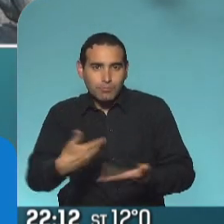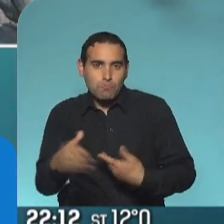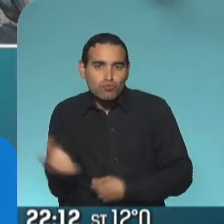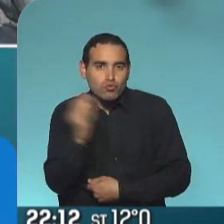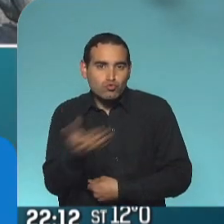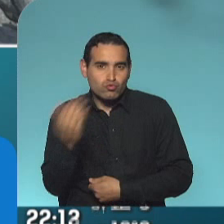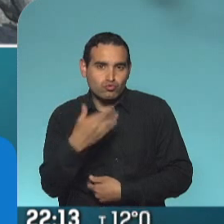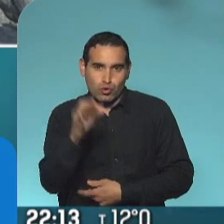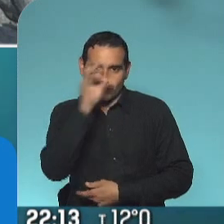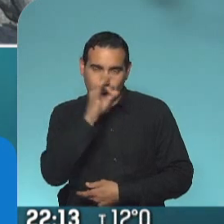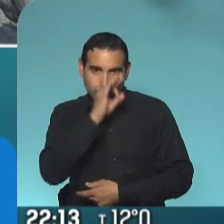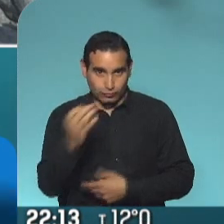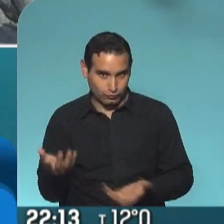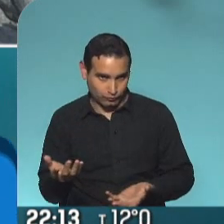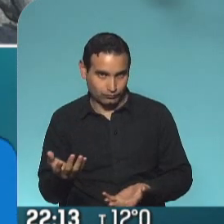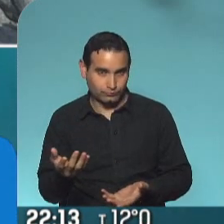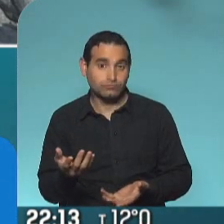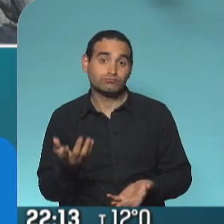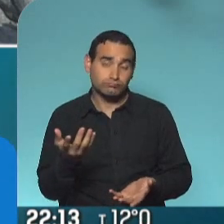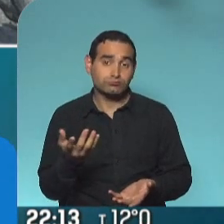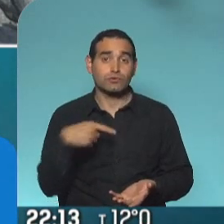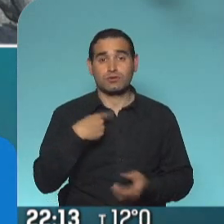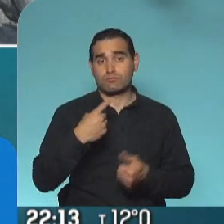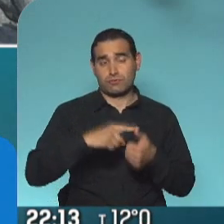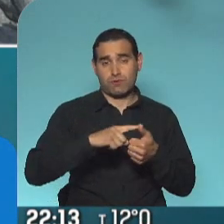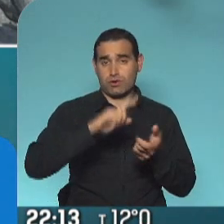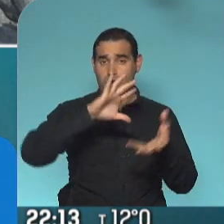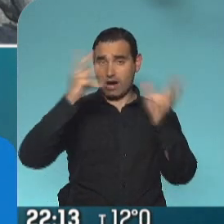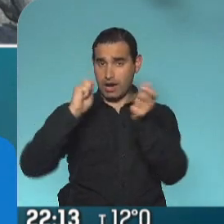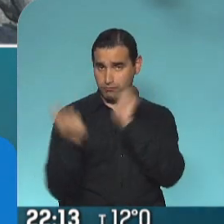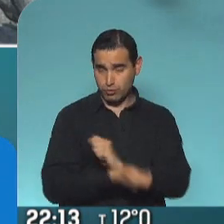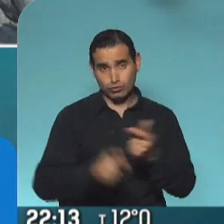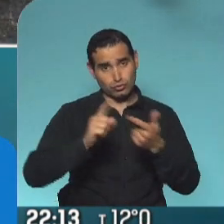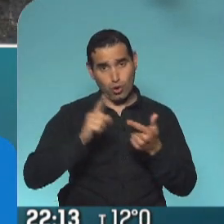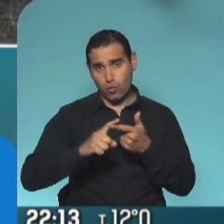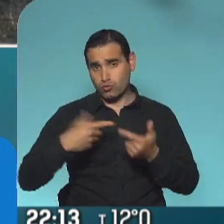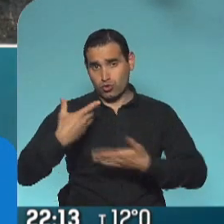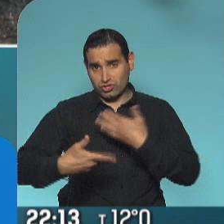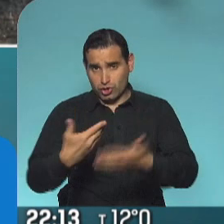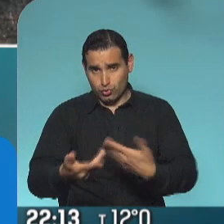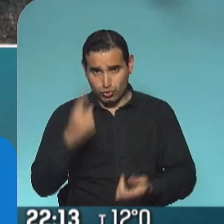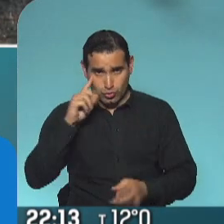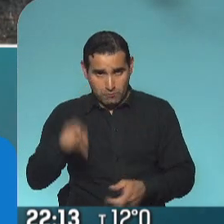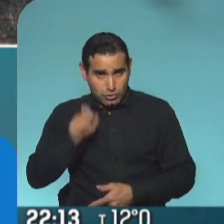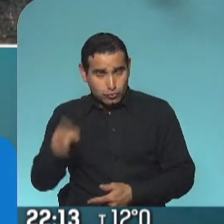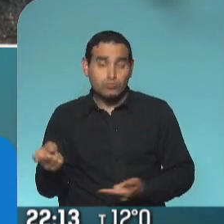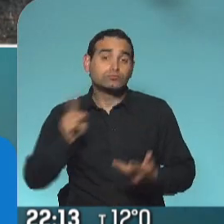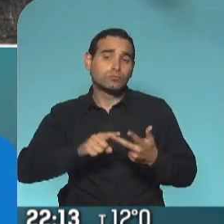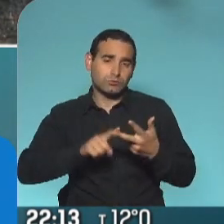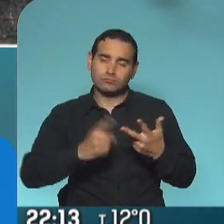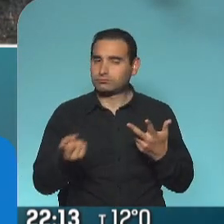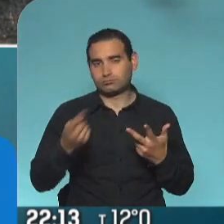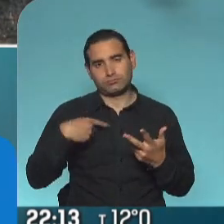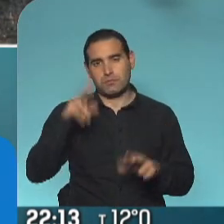dar respuesta a esa demanda. Entonces, por un lado, cambio climático, por el otro lado, modelo de desarrollo y por último, efectivamente, las